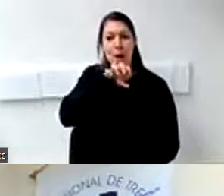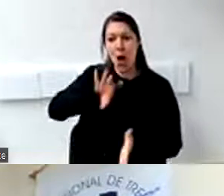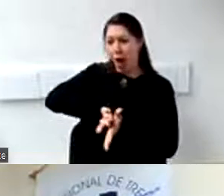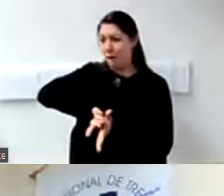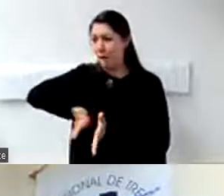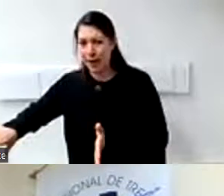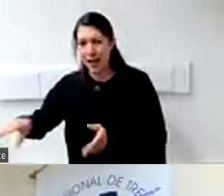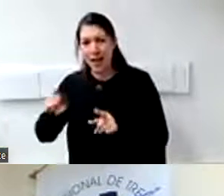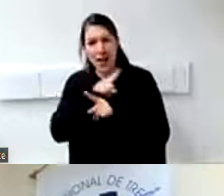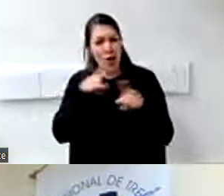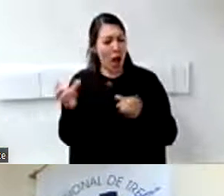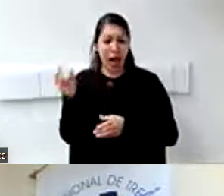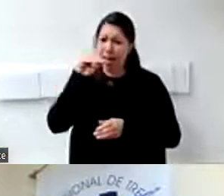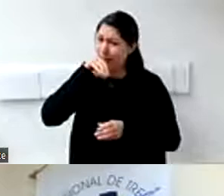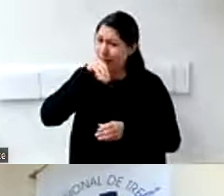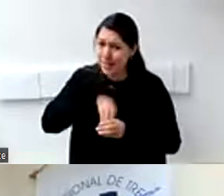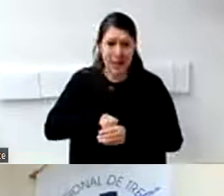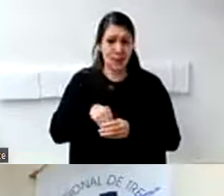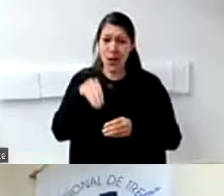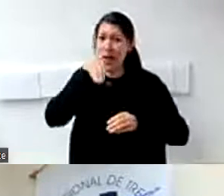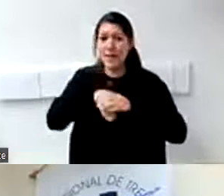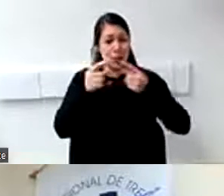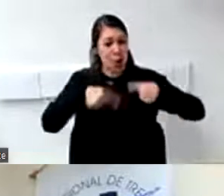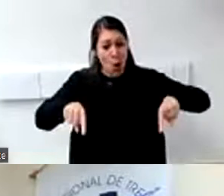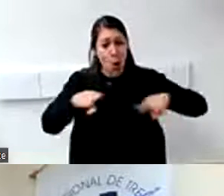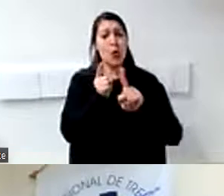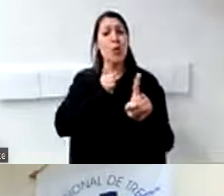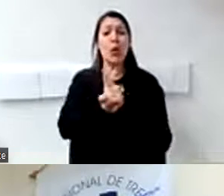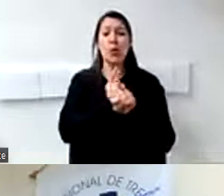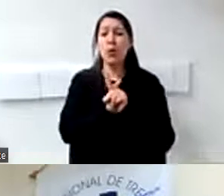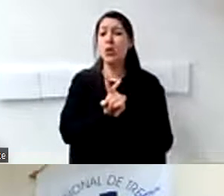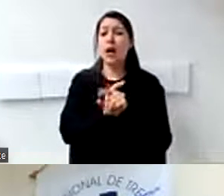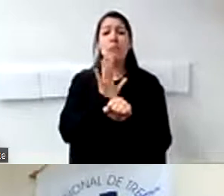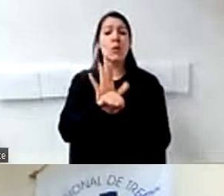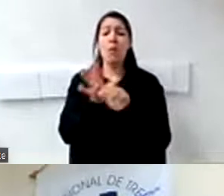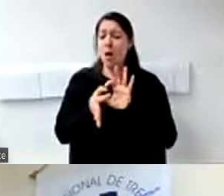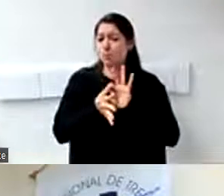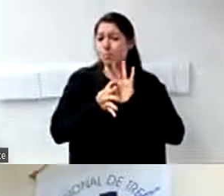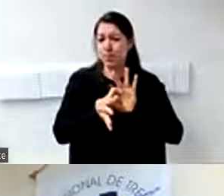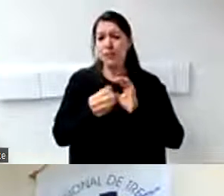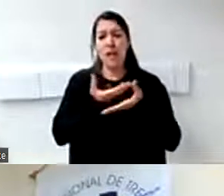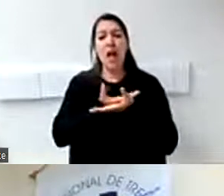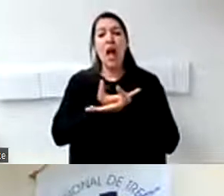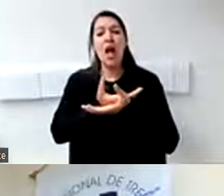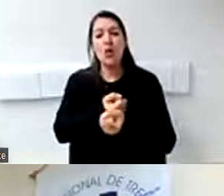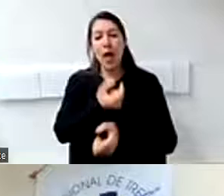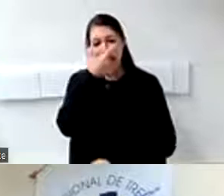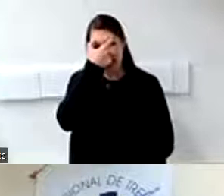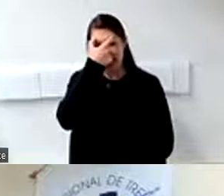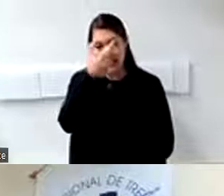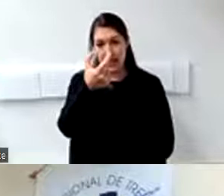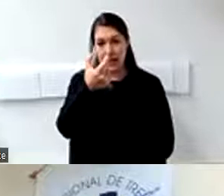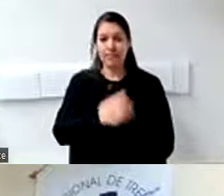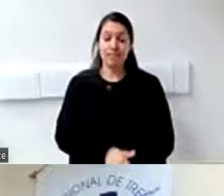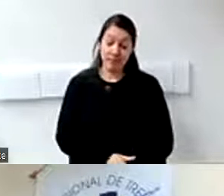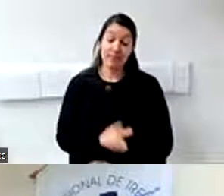del espacio y de las ayudas técnicas que entran con la persona. ¿Sí? Bien, a pesar de que a